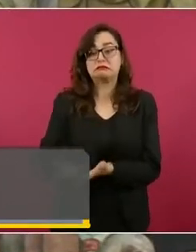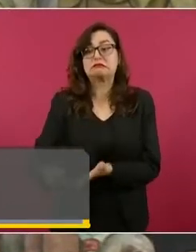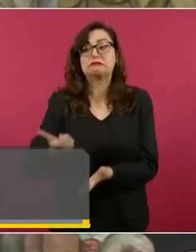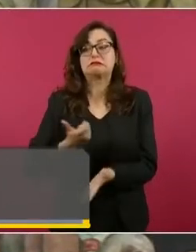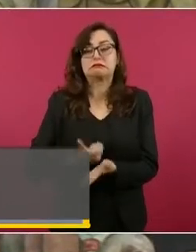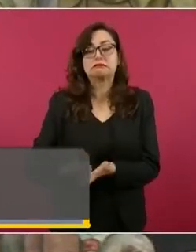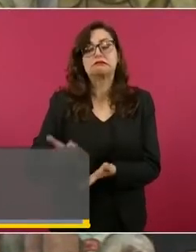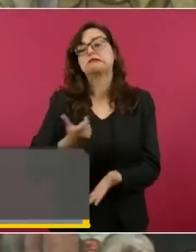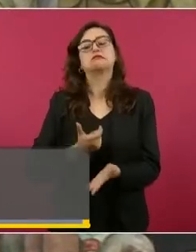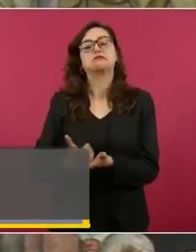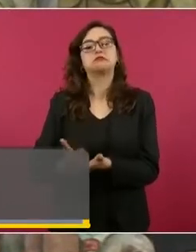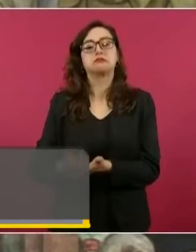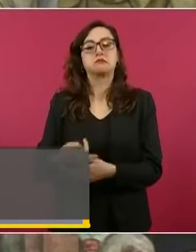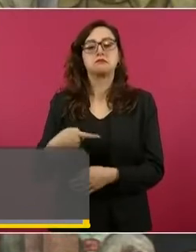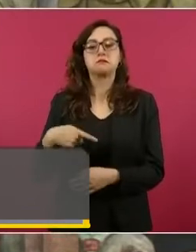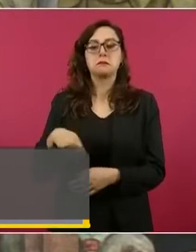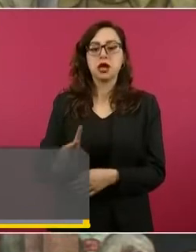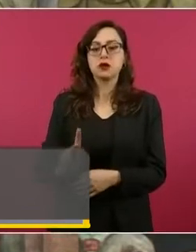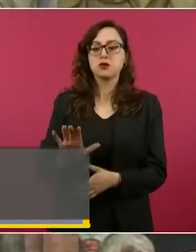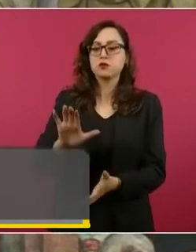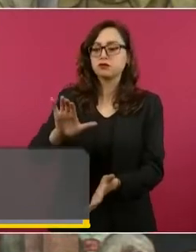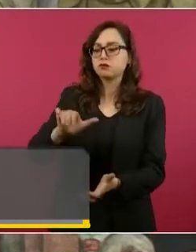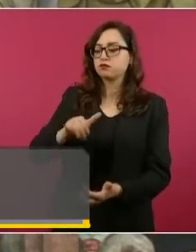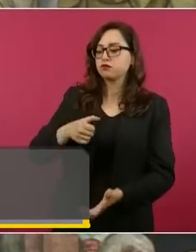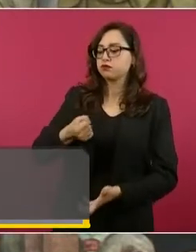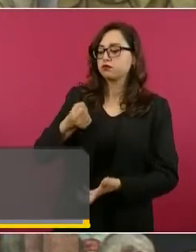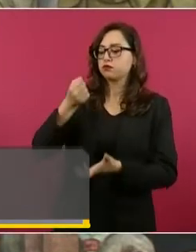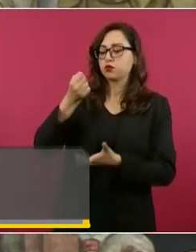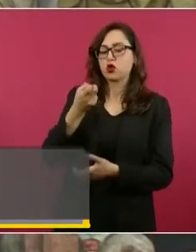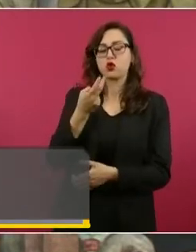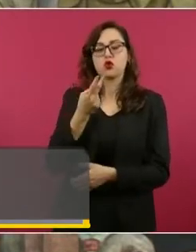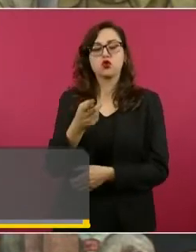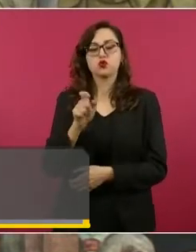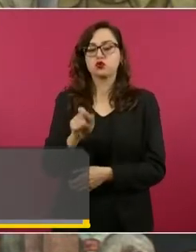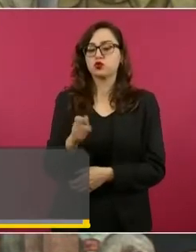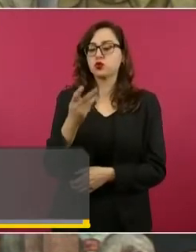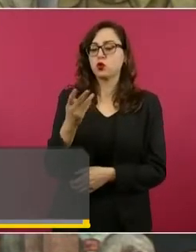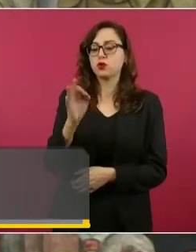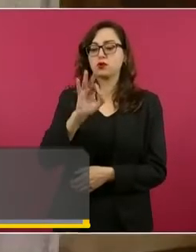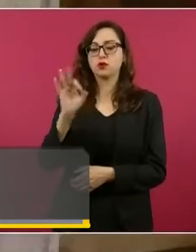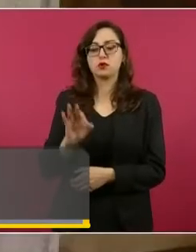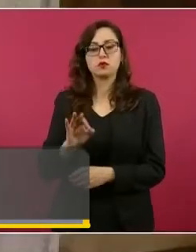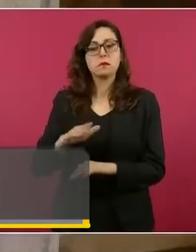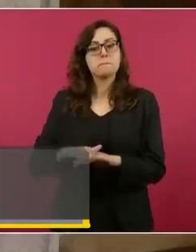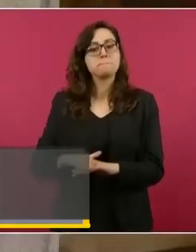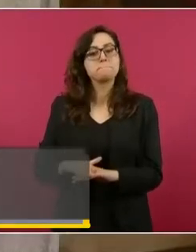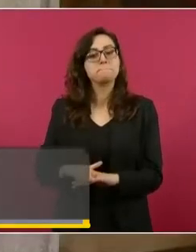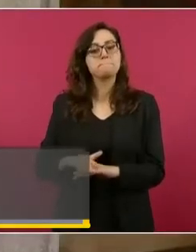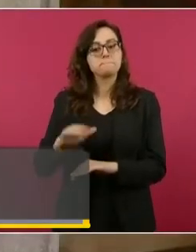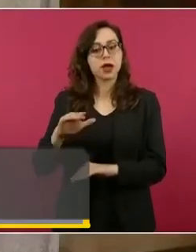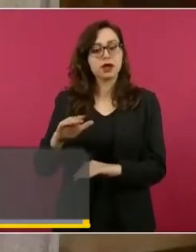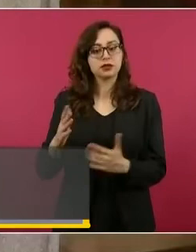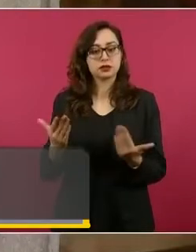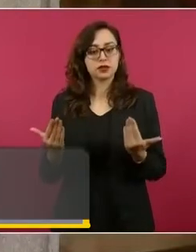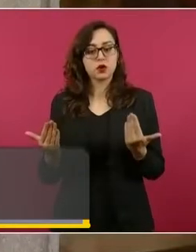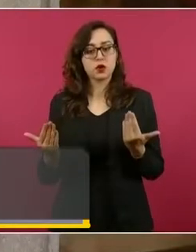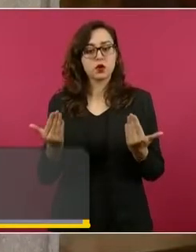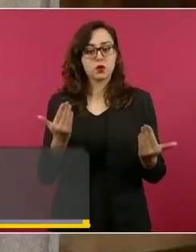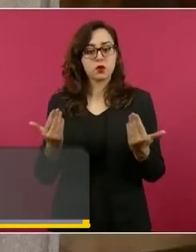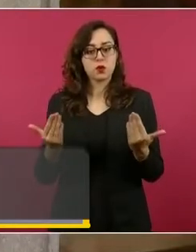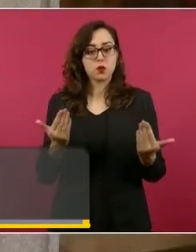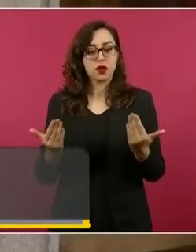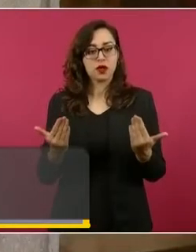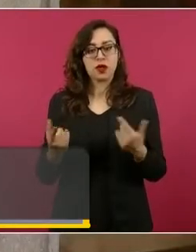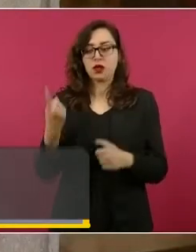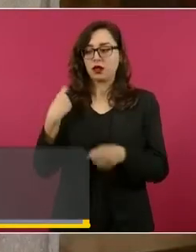incrementado en 2.4% en términos reales con relación al mismo periodo